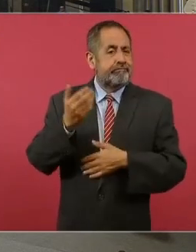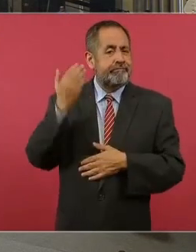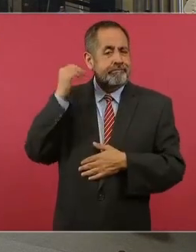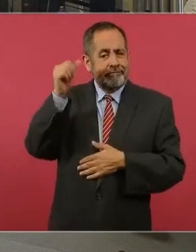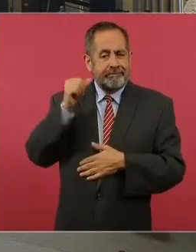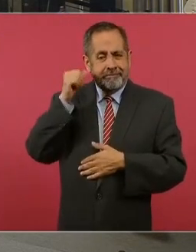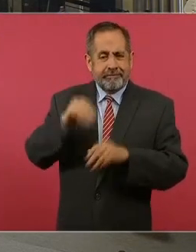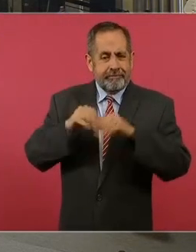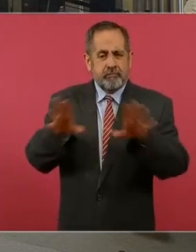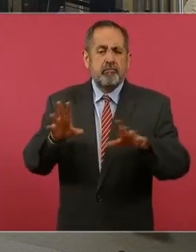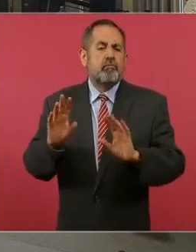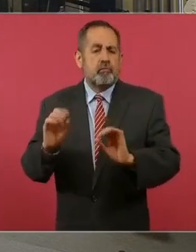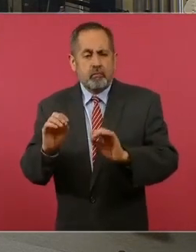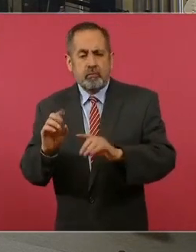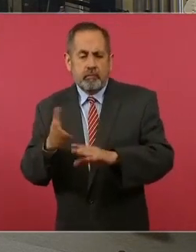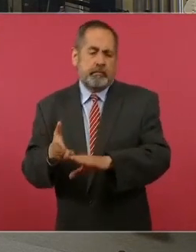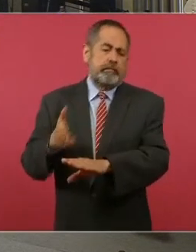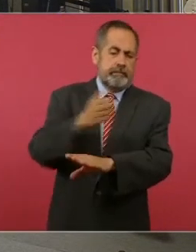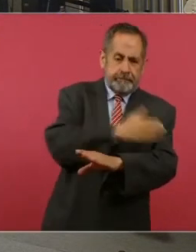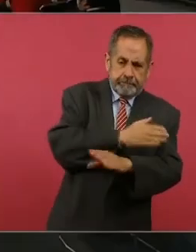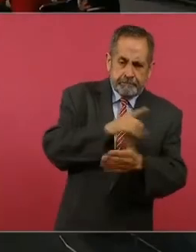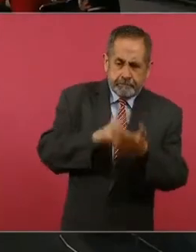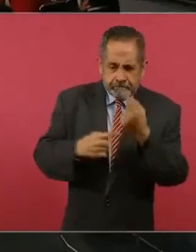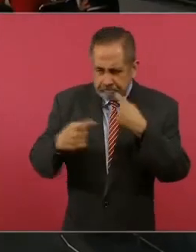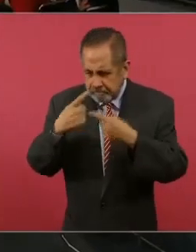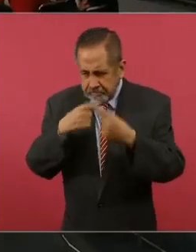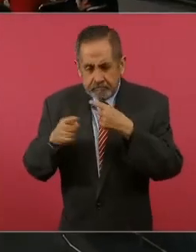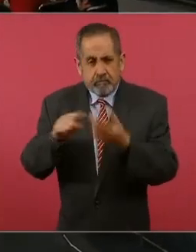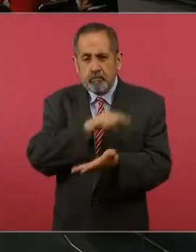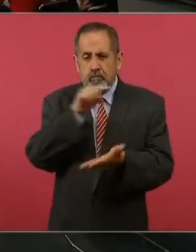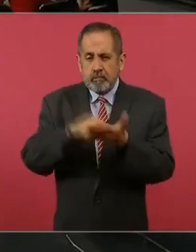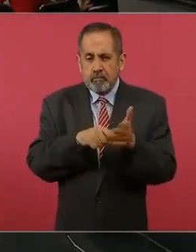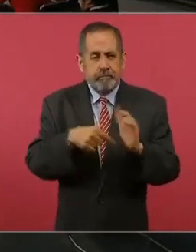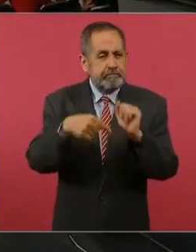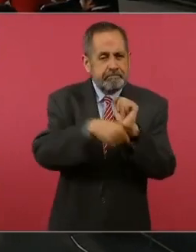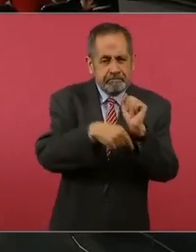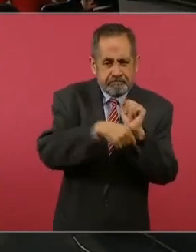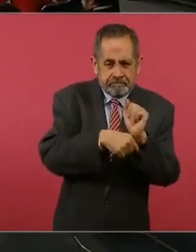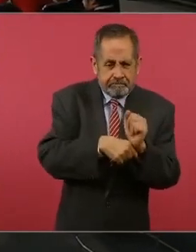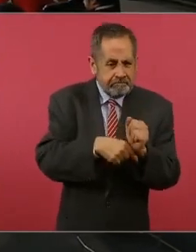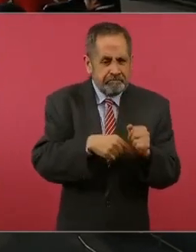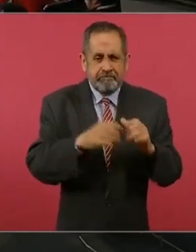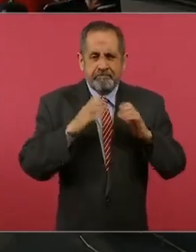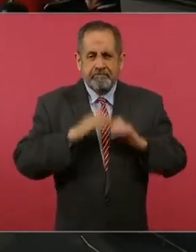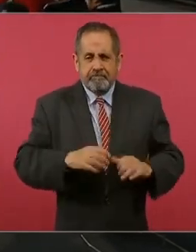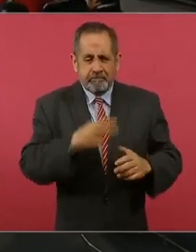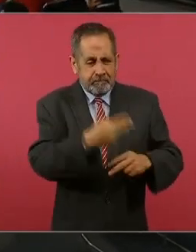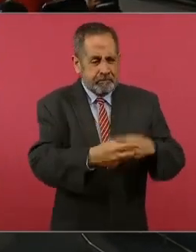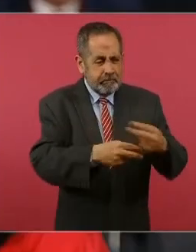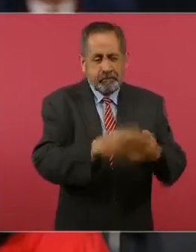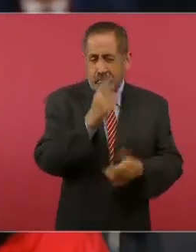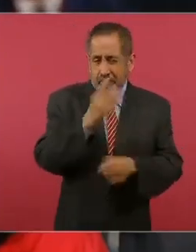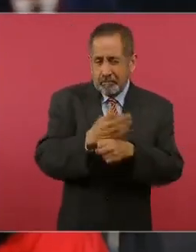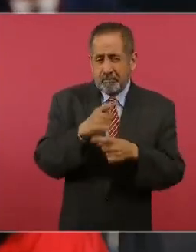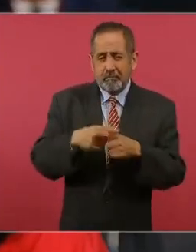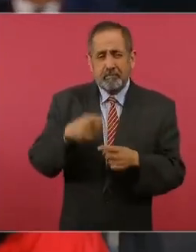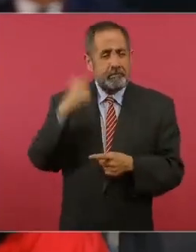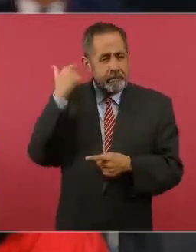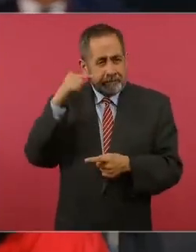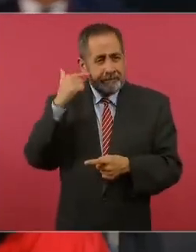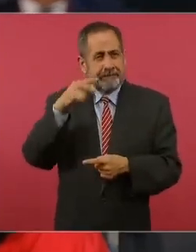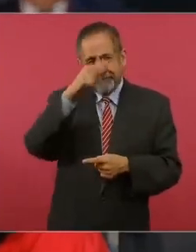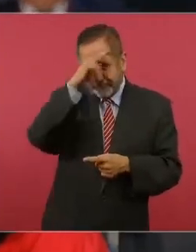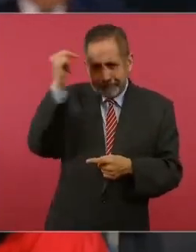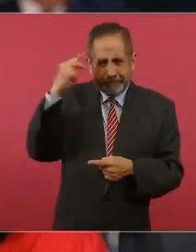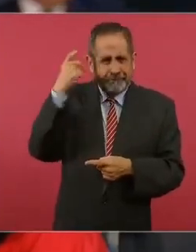o si ya estaban trabajando desde antes para identificar este tipo de sitios clandestinos que no solamente operan principalmente en Jalisco, Nayarit y Quintana Roo,